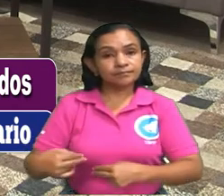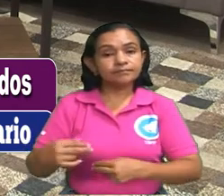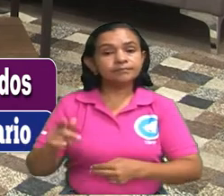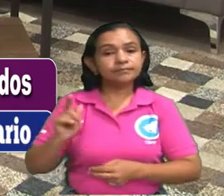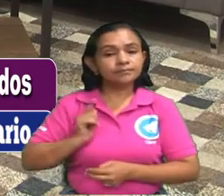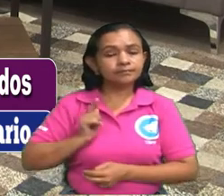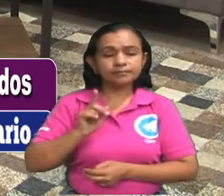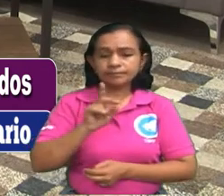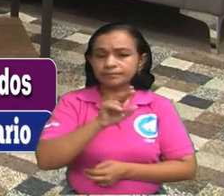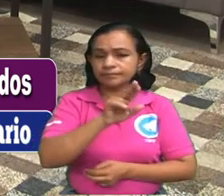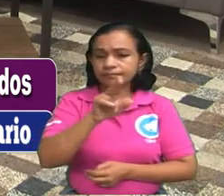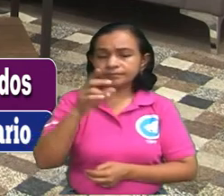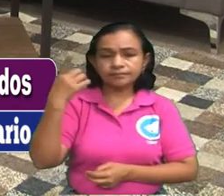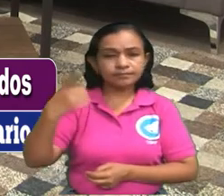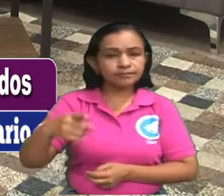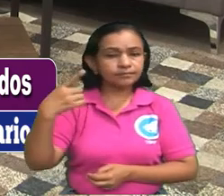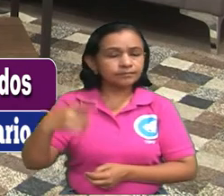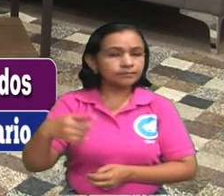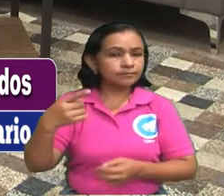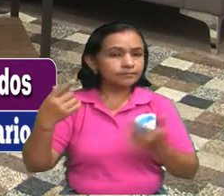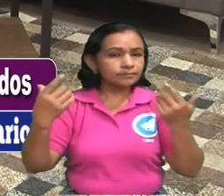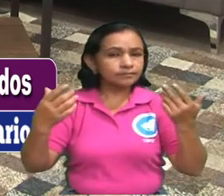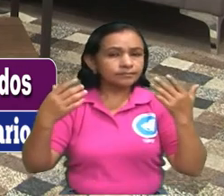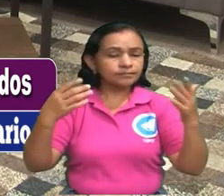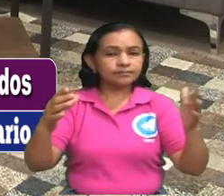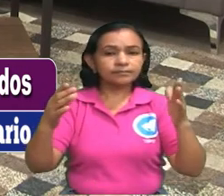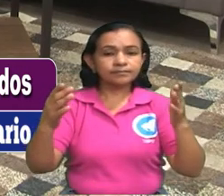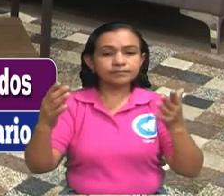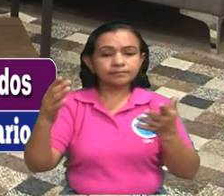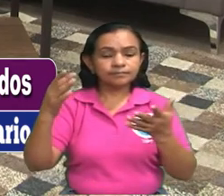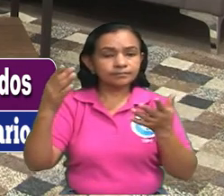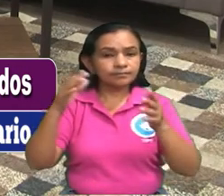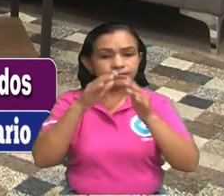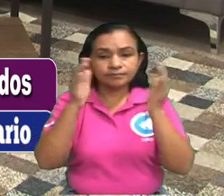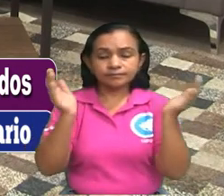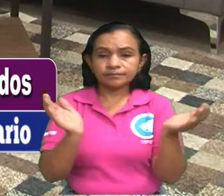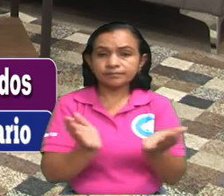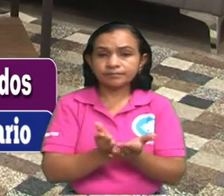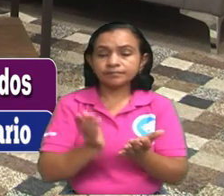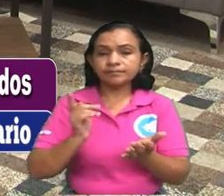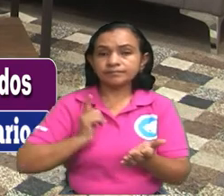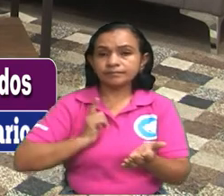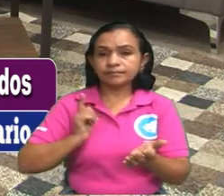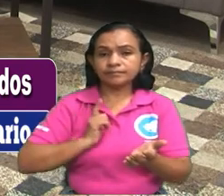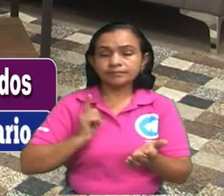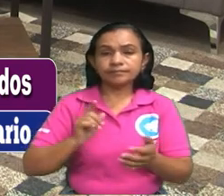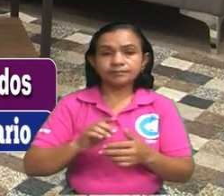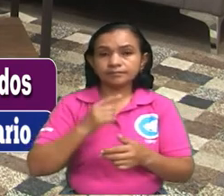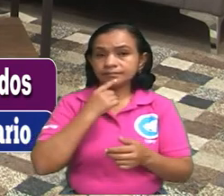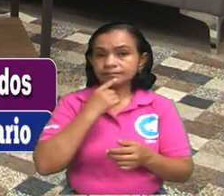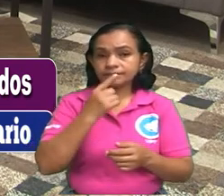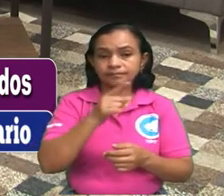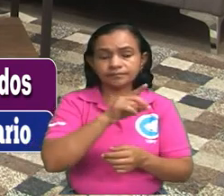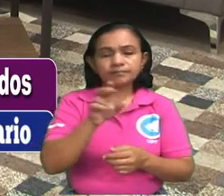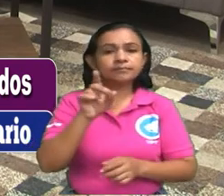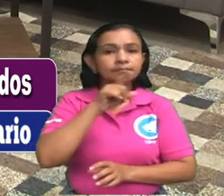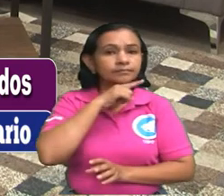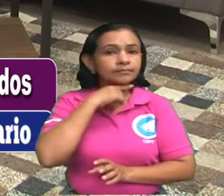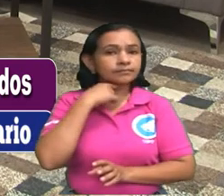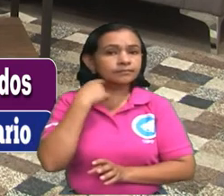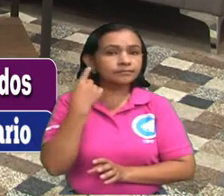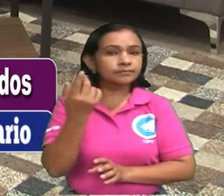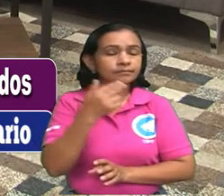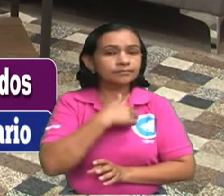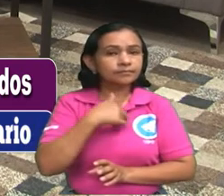los mismos derechos en cualquier punto geográfico que haya nacido. Y eso lo dice él y es cierto. ¿Qué hemos